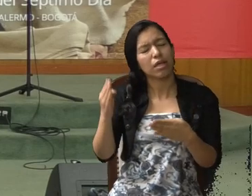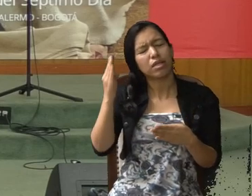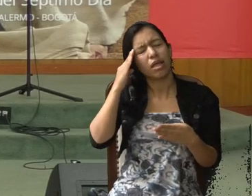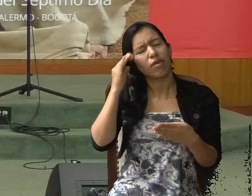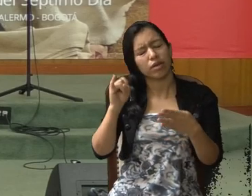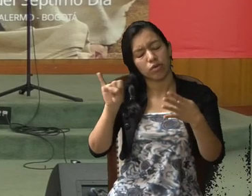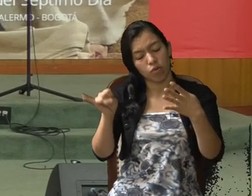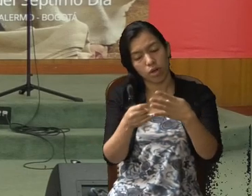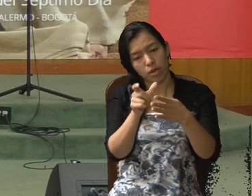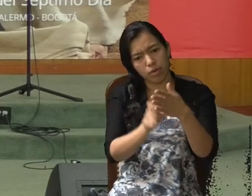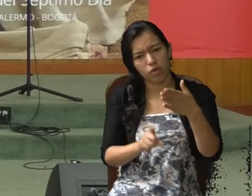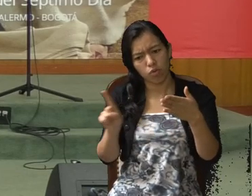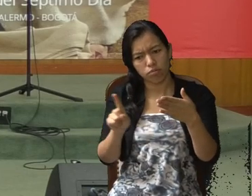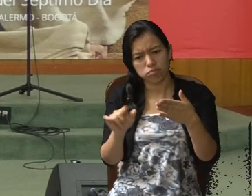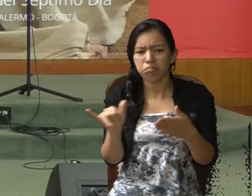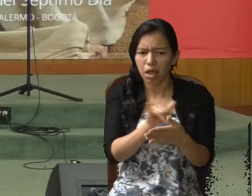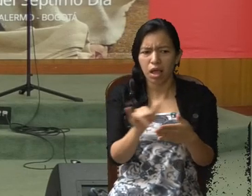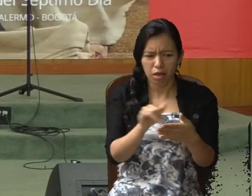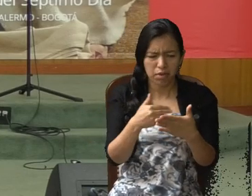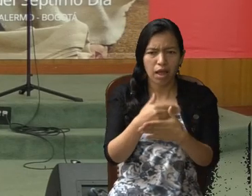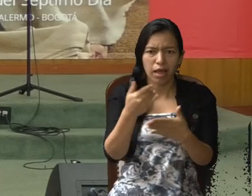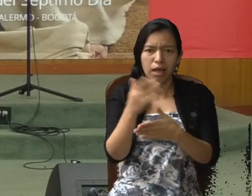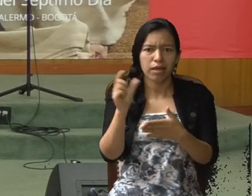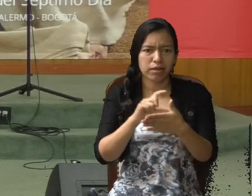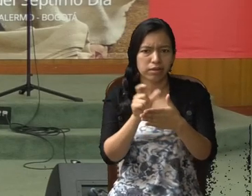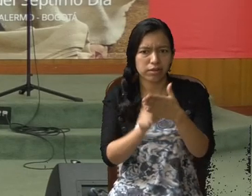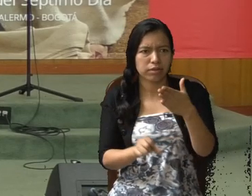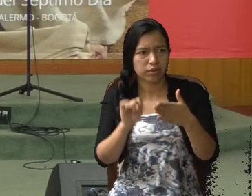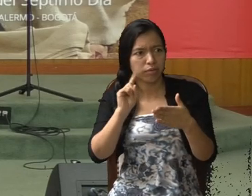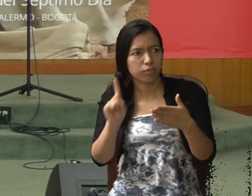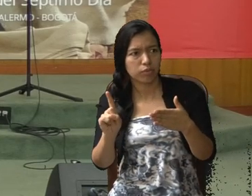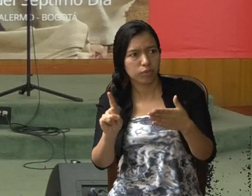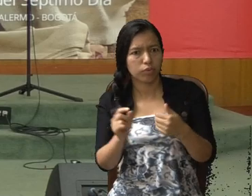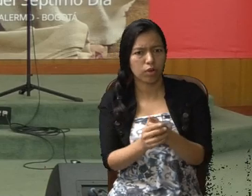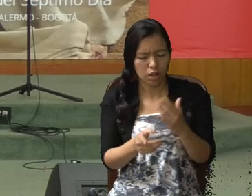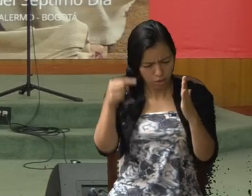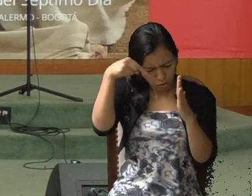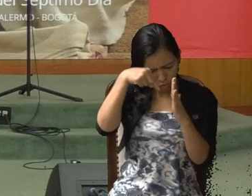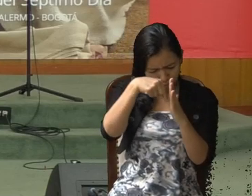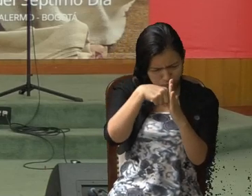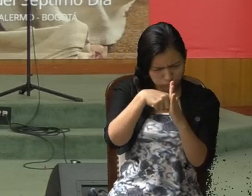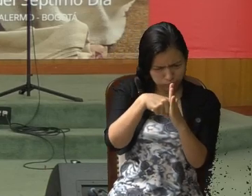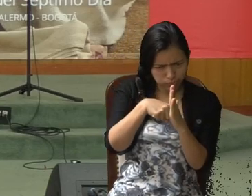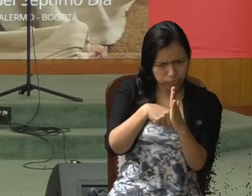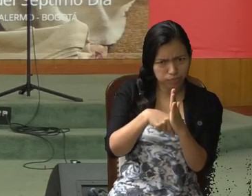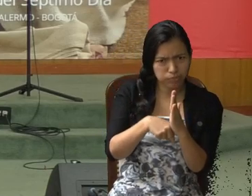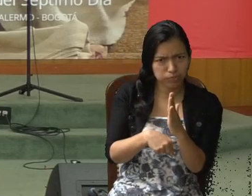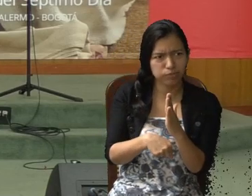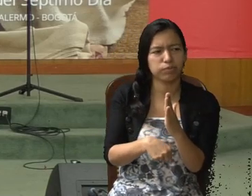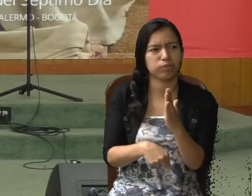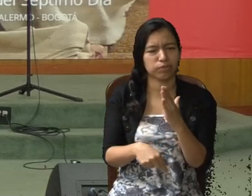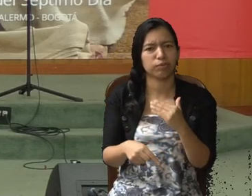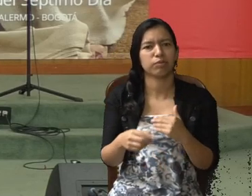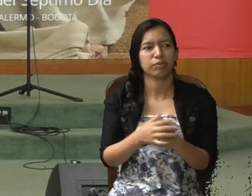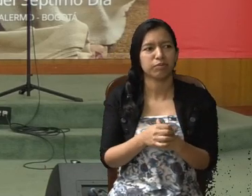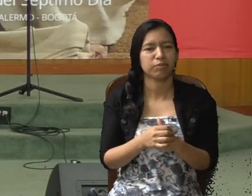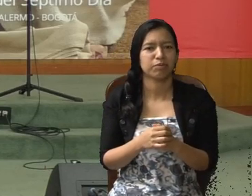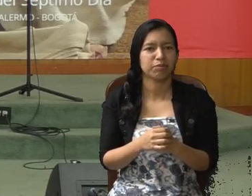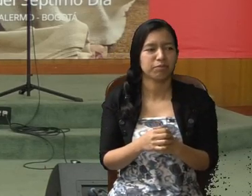1, se parece mucho a Génesis, capítulo 1? Porque tiene mucha profundidad en los verbos y